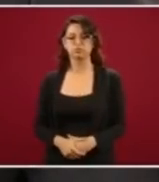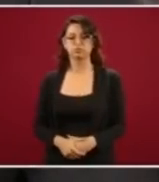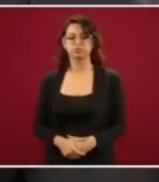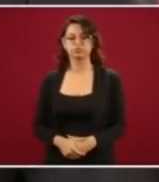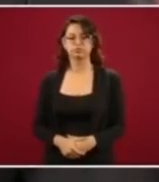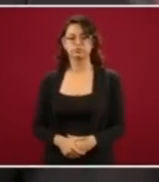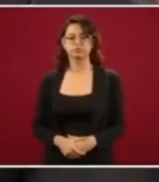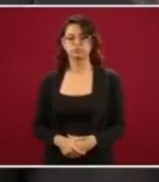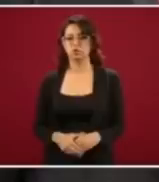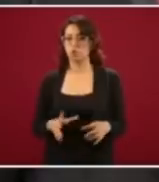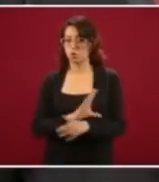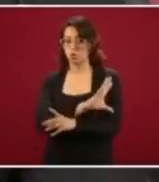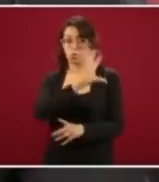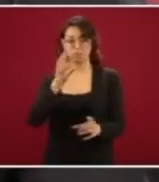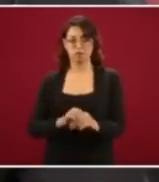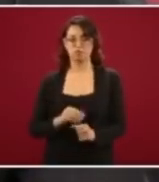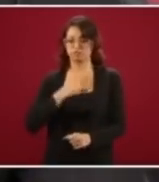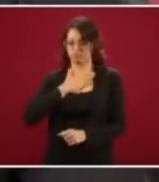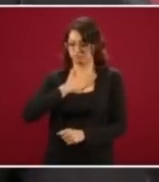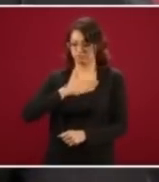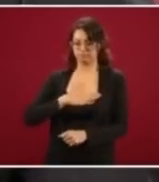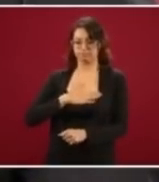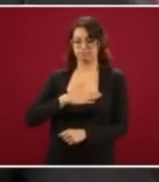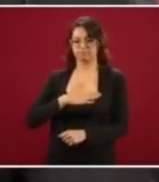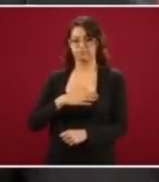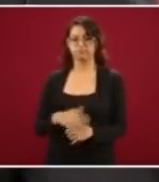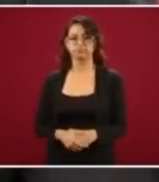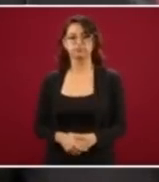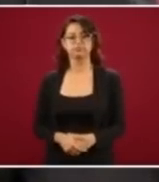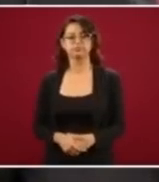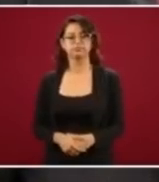en el sentido amplio de la palabra,